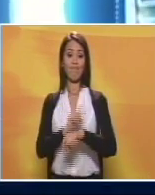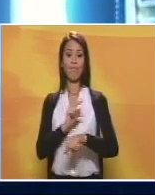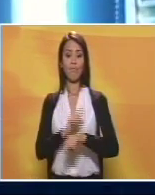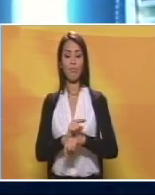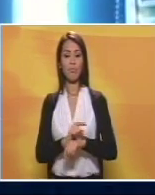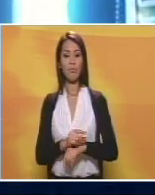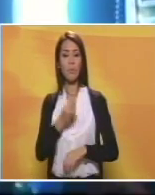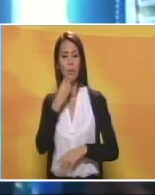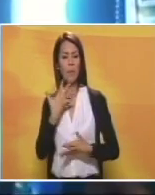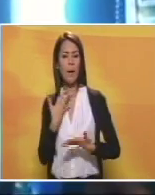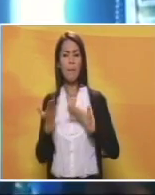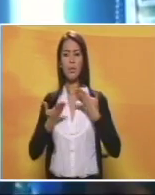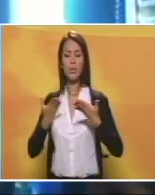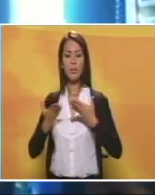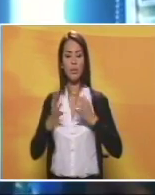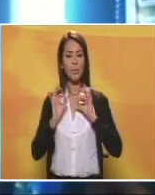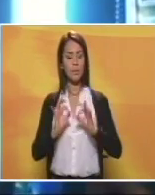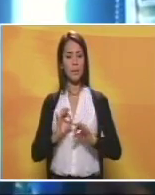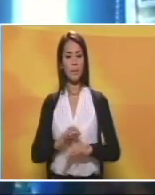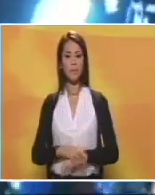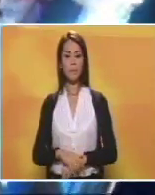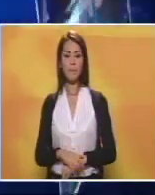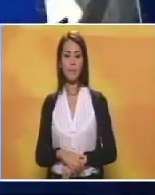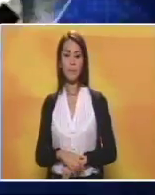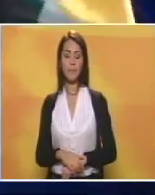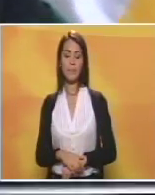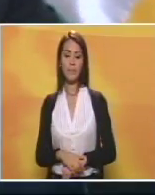para los servicios especiales británicos.